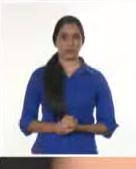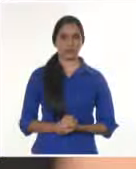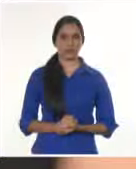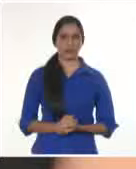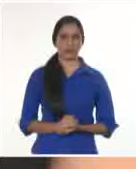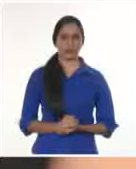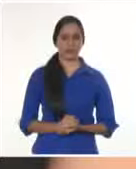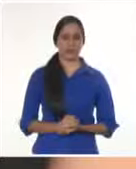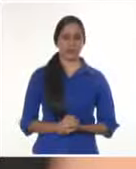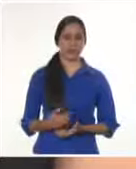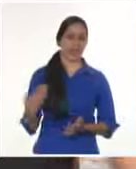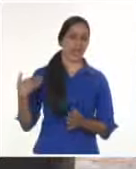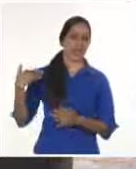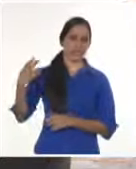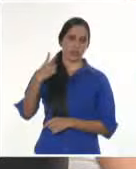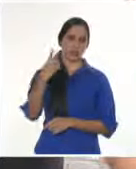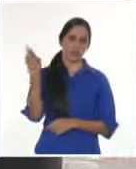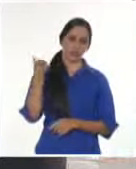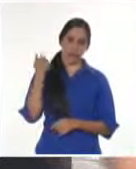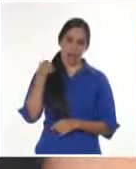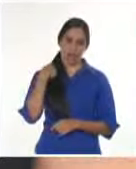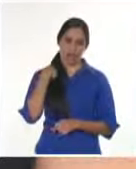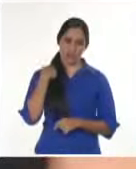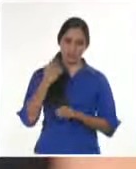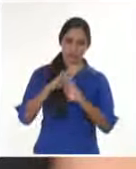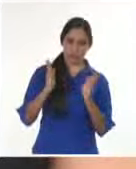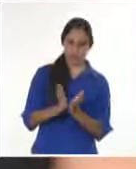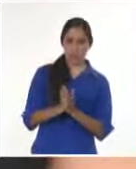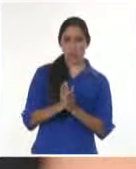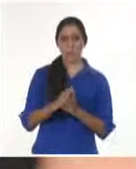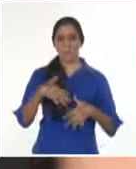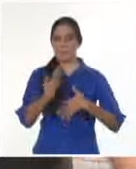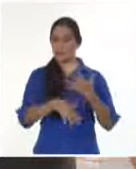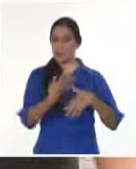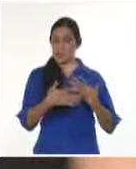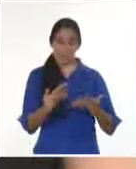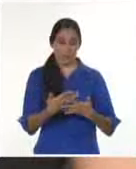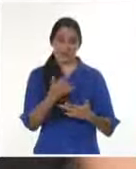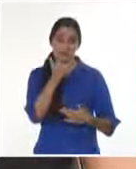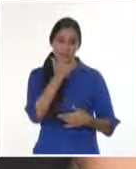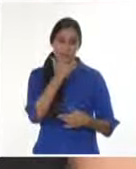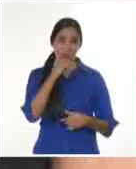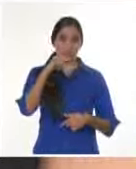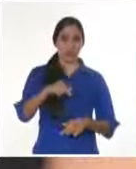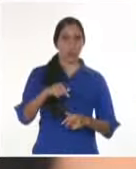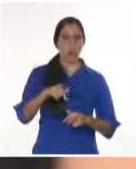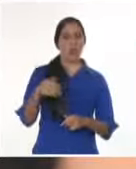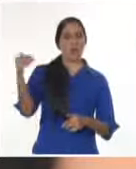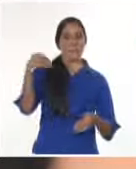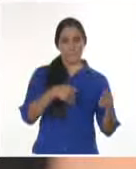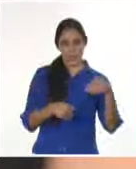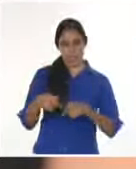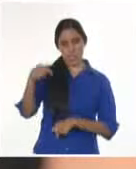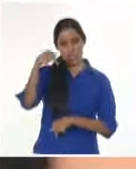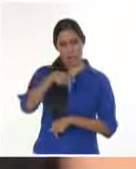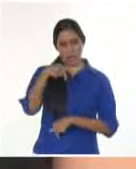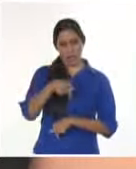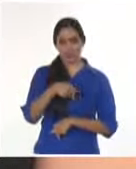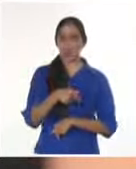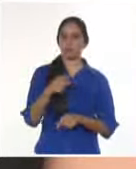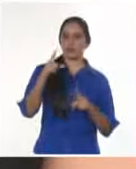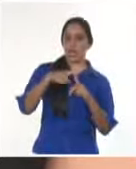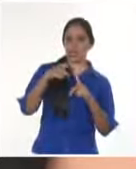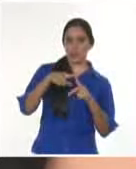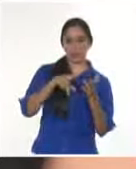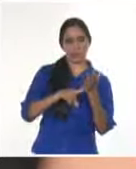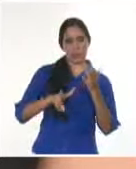Hace 2 años, ya por cuestiones de la vida y cuestiones personales, decidí radicarme aquí en Las Tunas, desde donde yo soy natal. Yo siempre he sido de